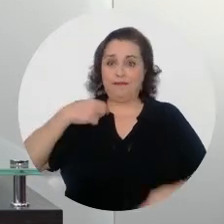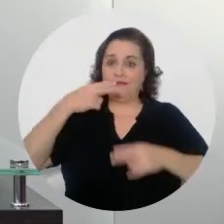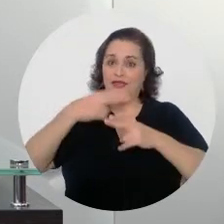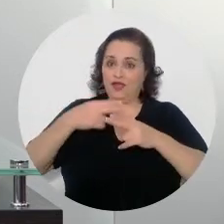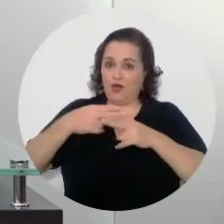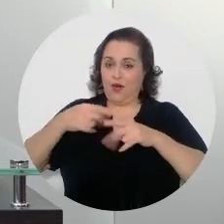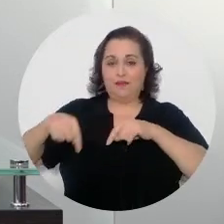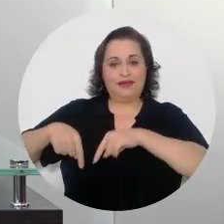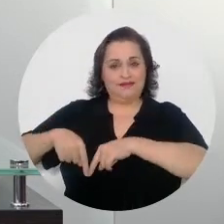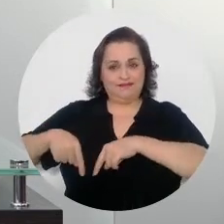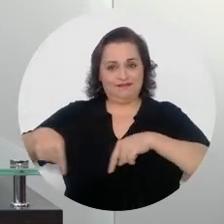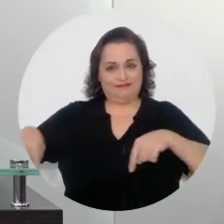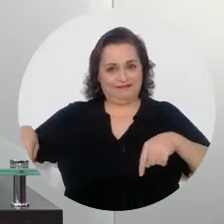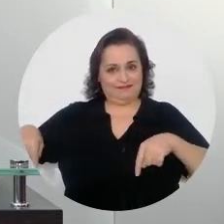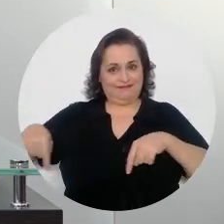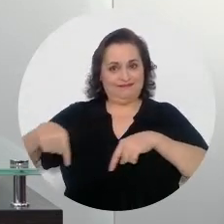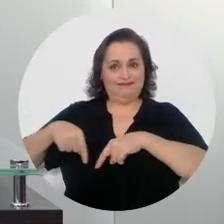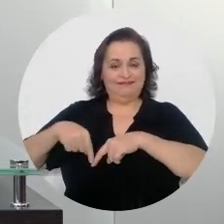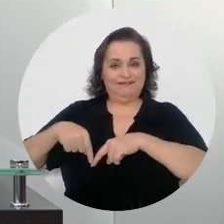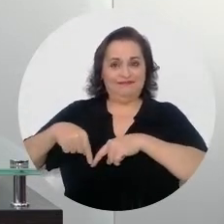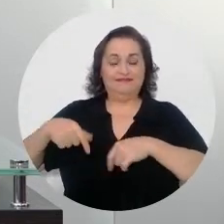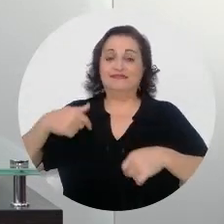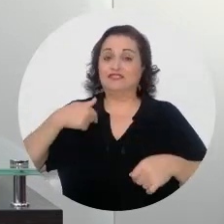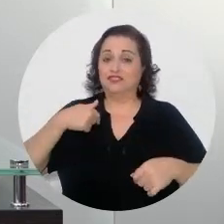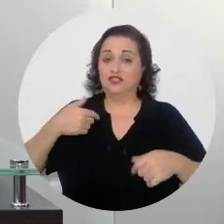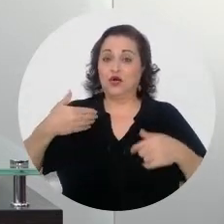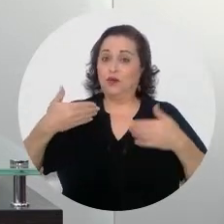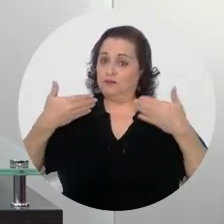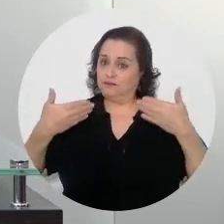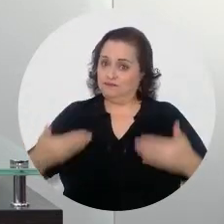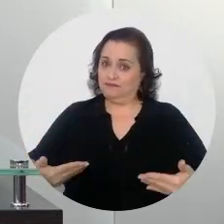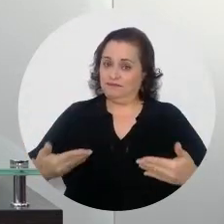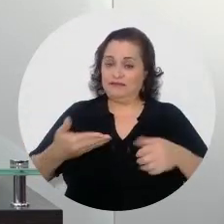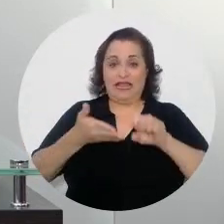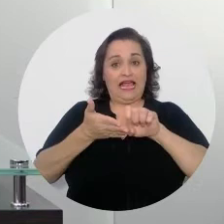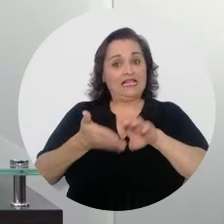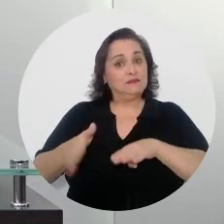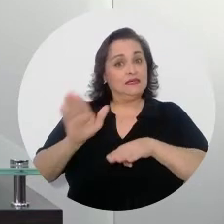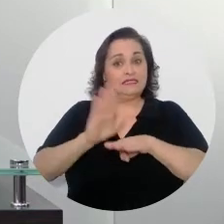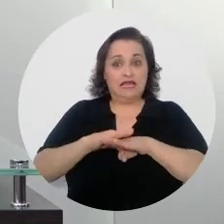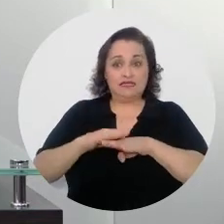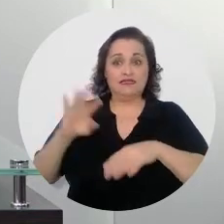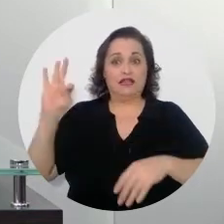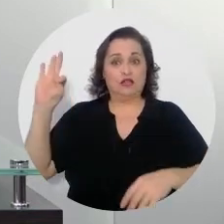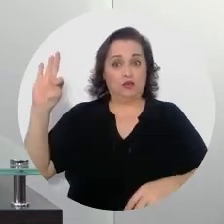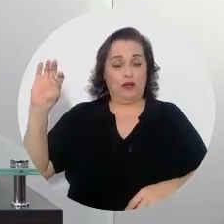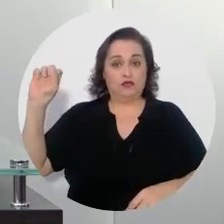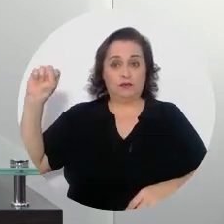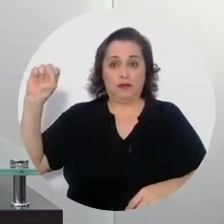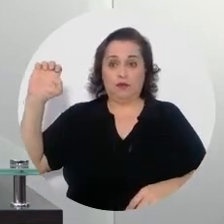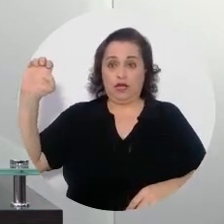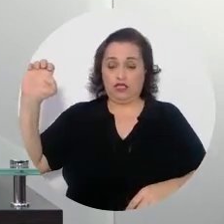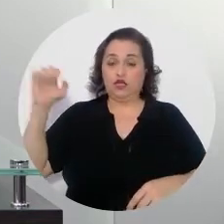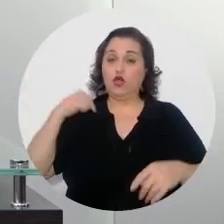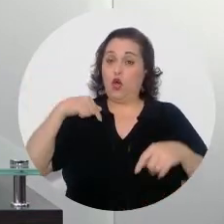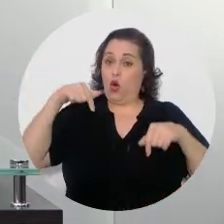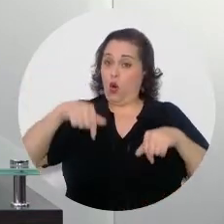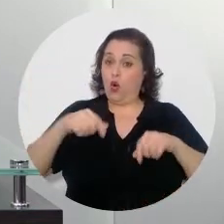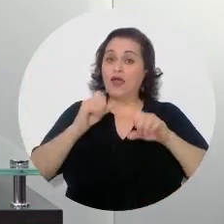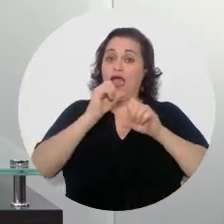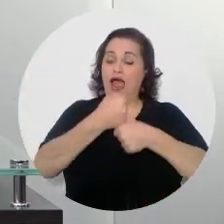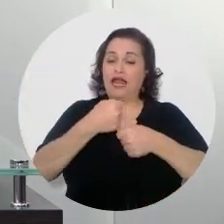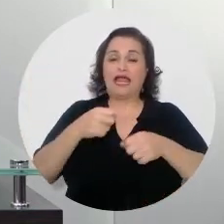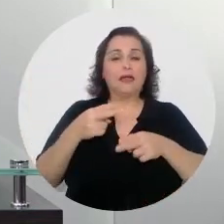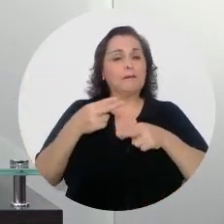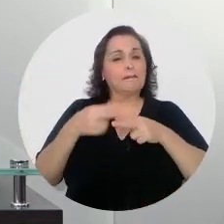Hola, mi nombre es Diego González Fernández, soy letrado del Tribunal Supremo de Elecciones y hoy haré